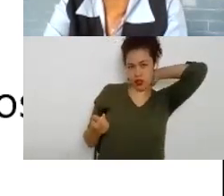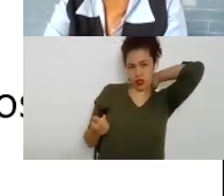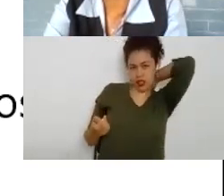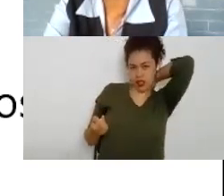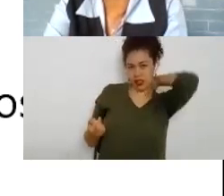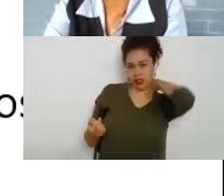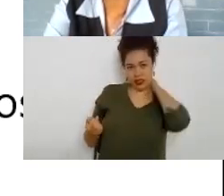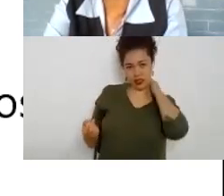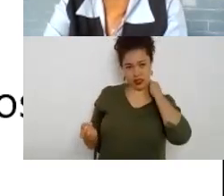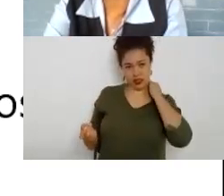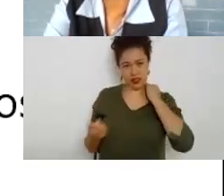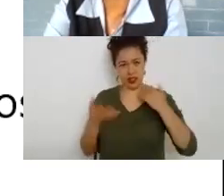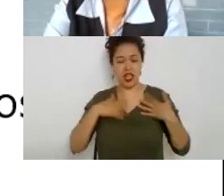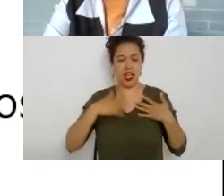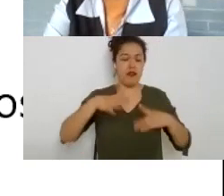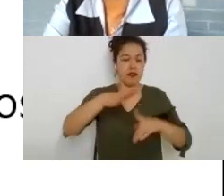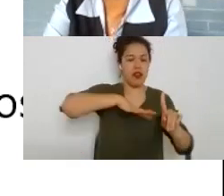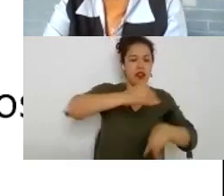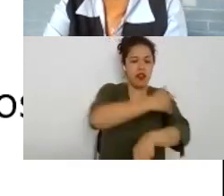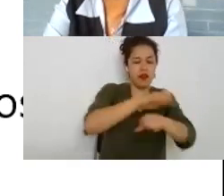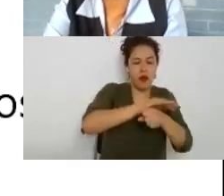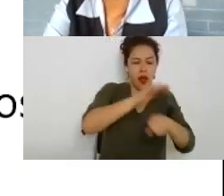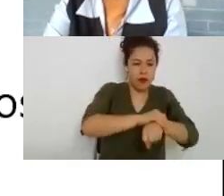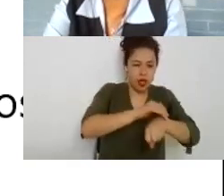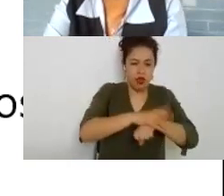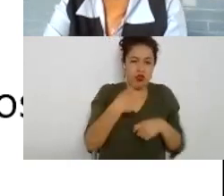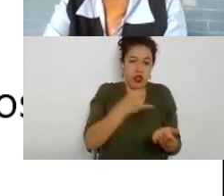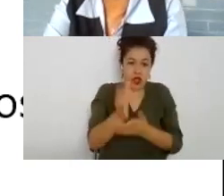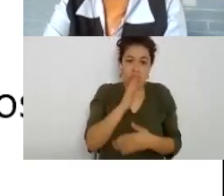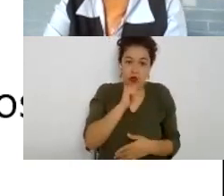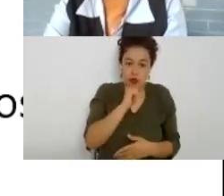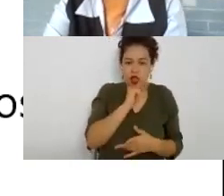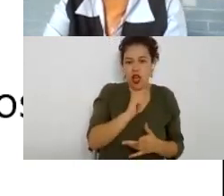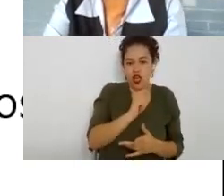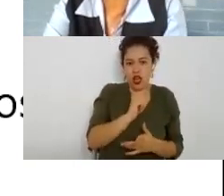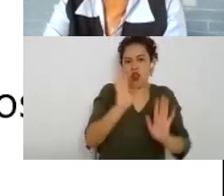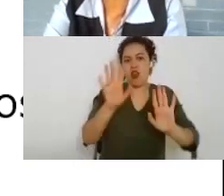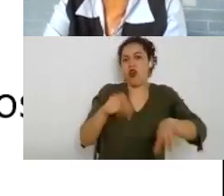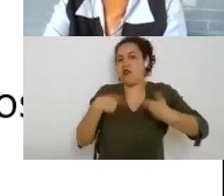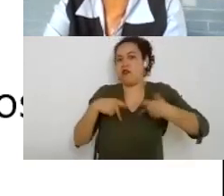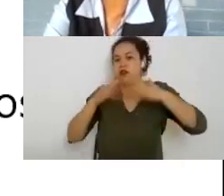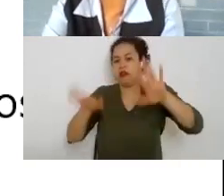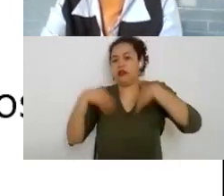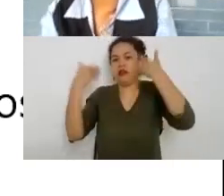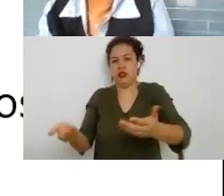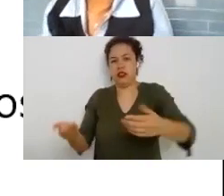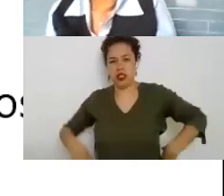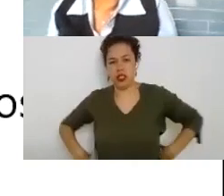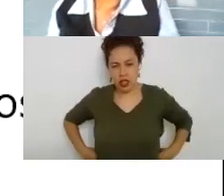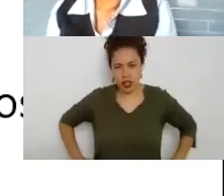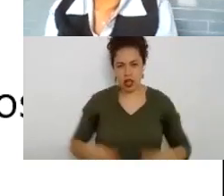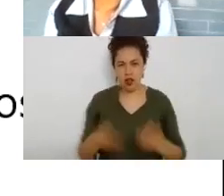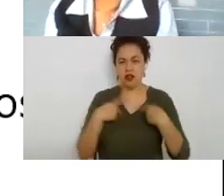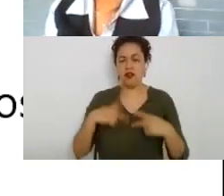mi círculo social, ya sea algún familiar o algún amigo. ¿De acuerdo? Porque muchas veces, les repito, hoy en día es muy fácil que alguien saque